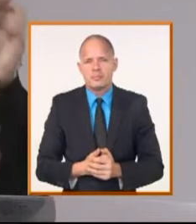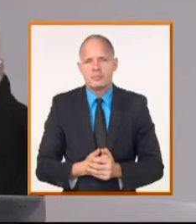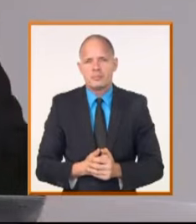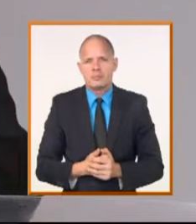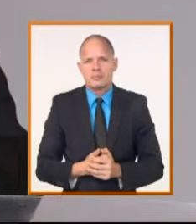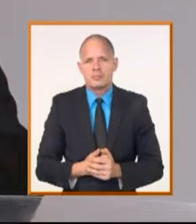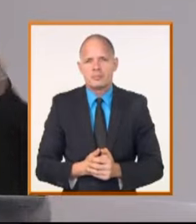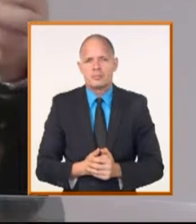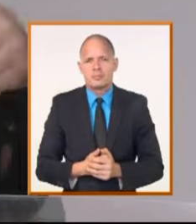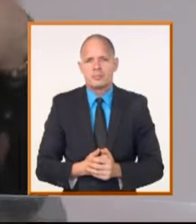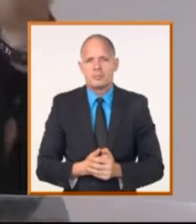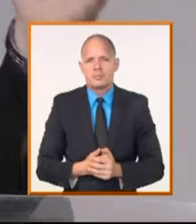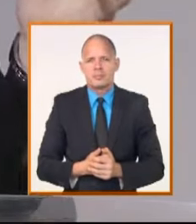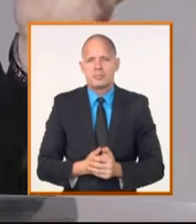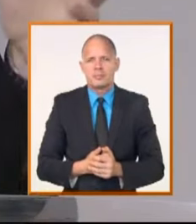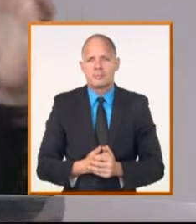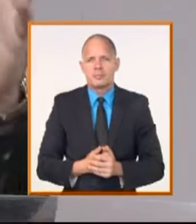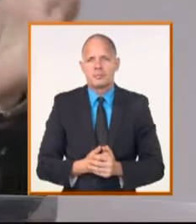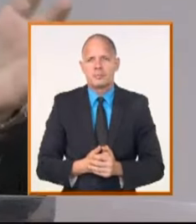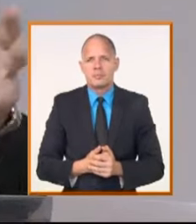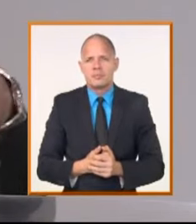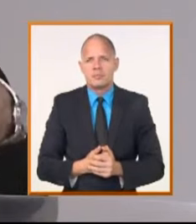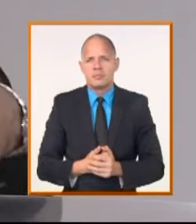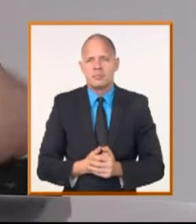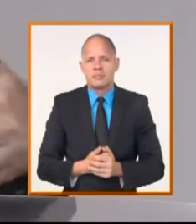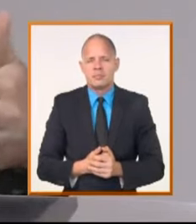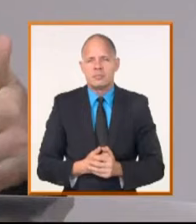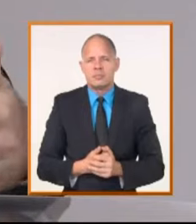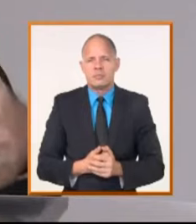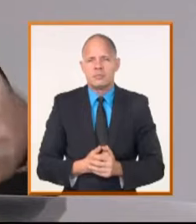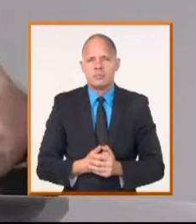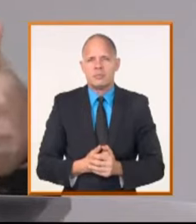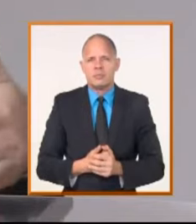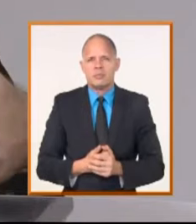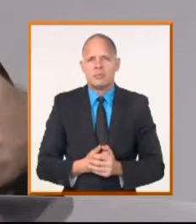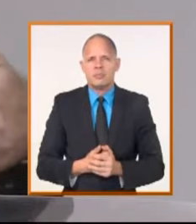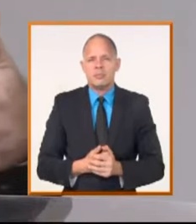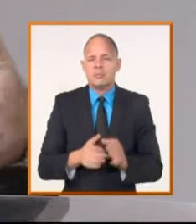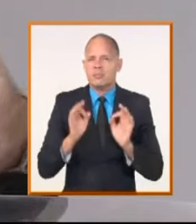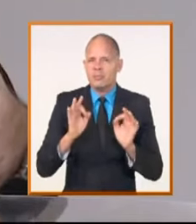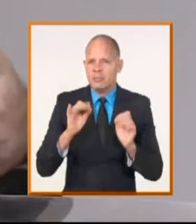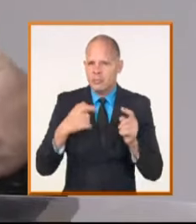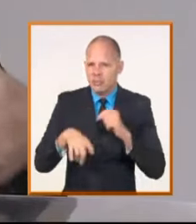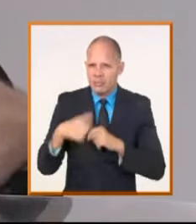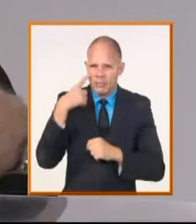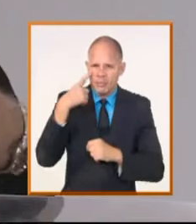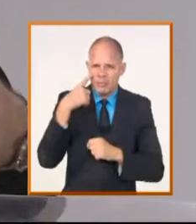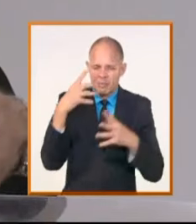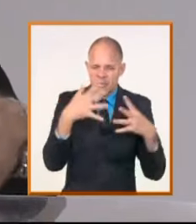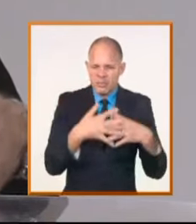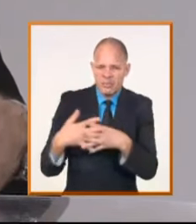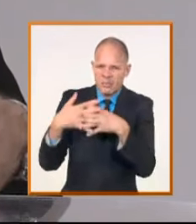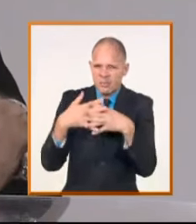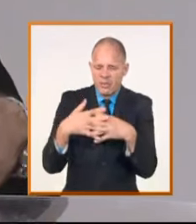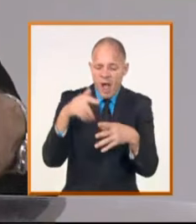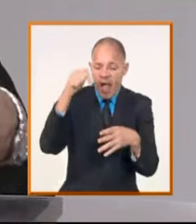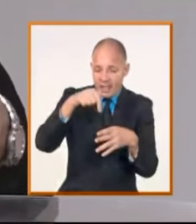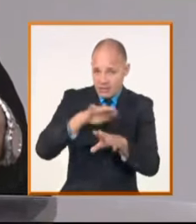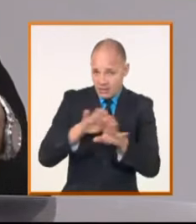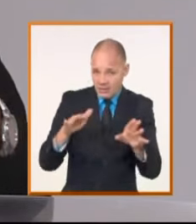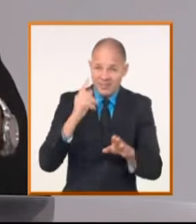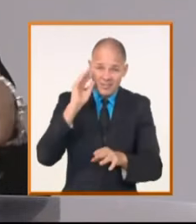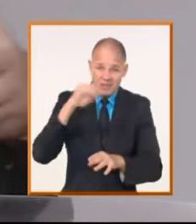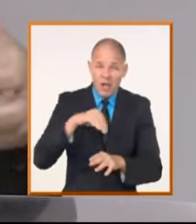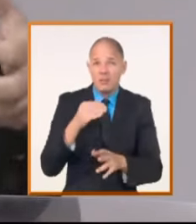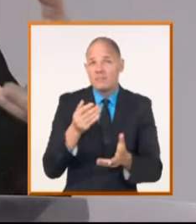una crisis, no estoy hablando de la crisis final de Estados Unidos, nada por el estilo, sino que realmente Estados Unidos está inmerso en un proceso de crisis desde hace más de una década, de